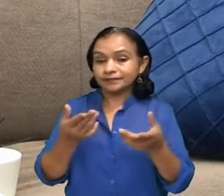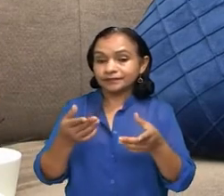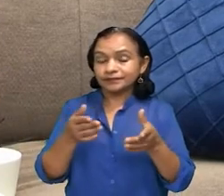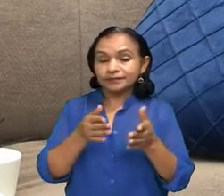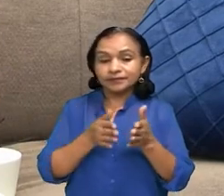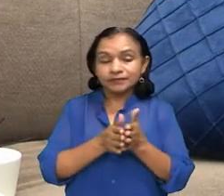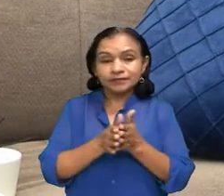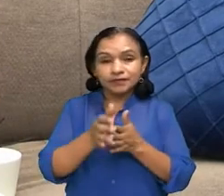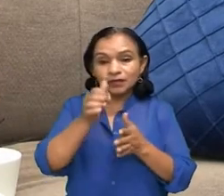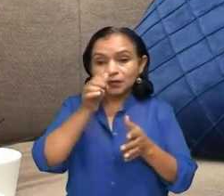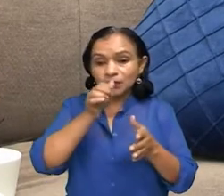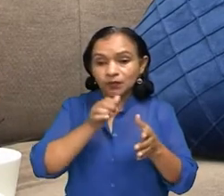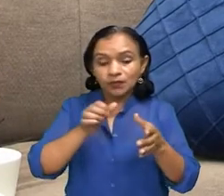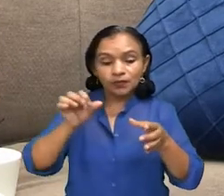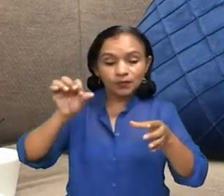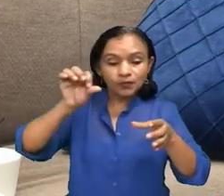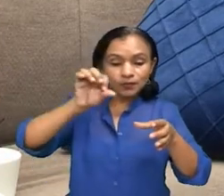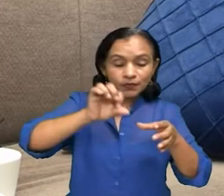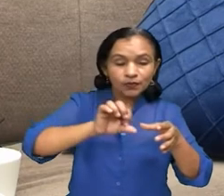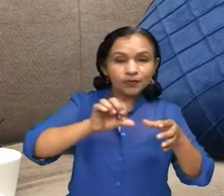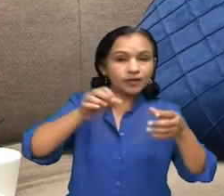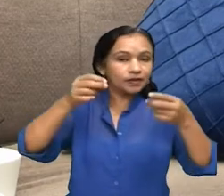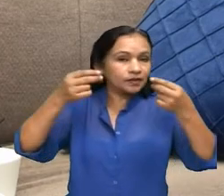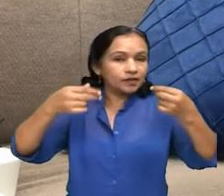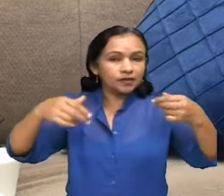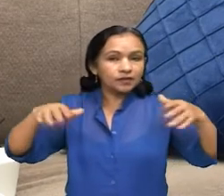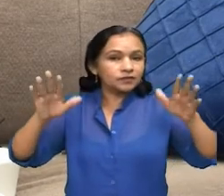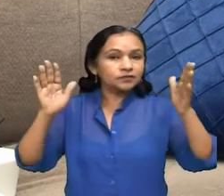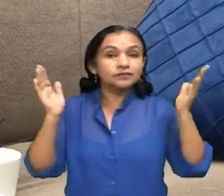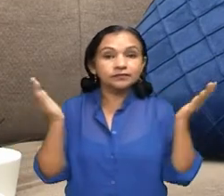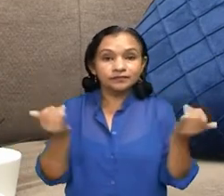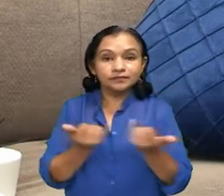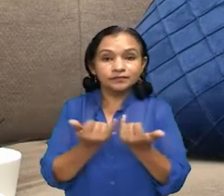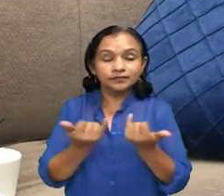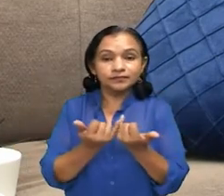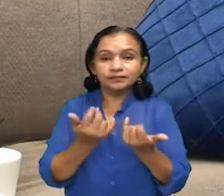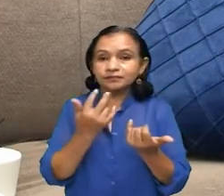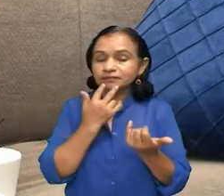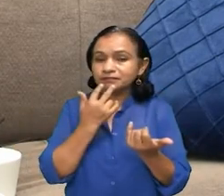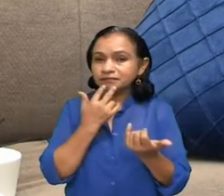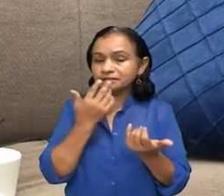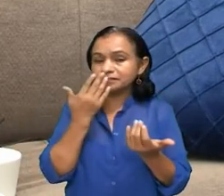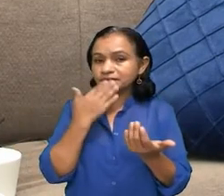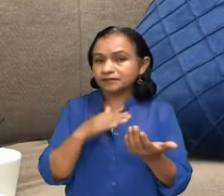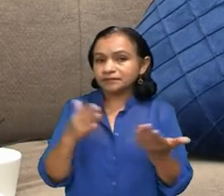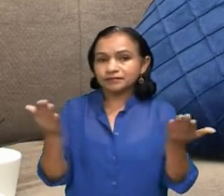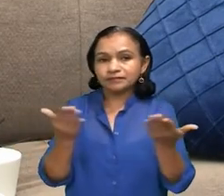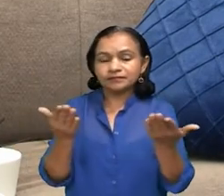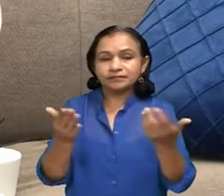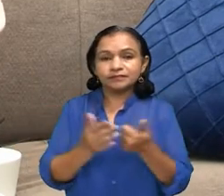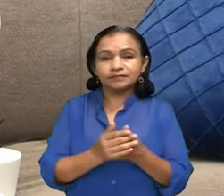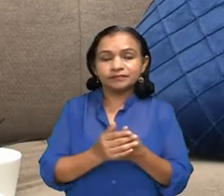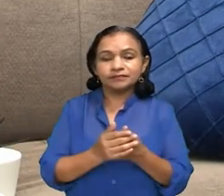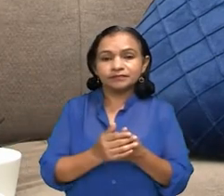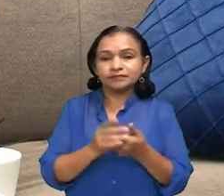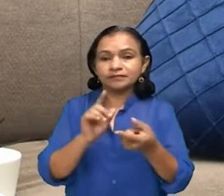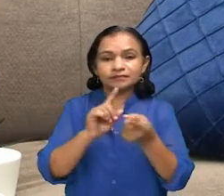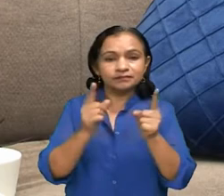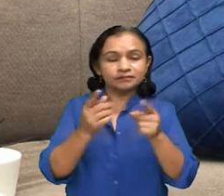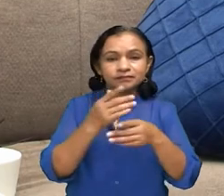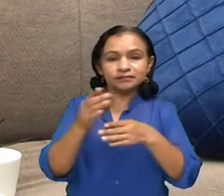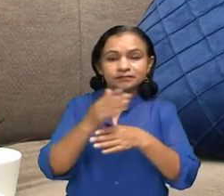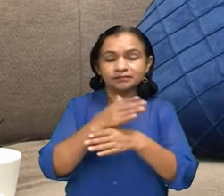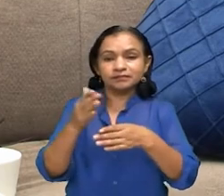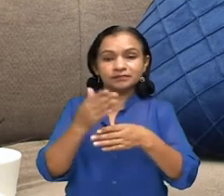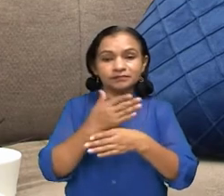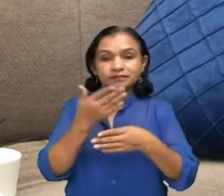su jugo, y es un producto natural, ¿verdad?, que no contiene nada de transgéneros o todos aquellos